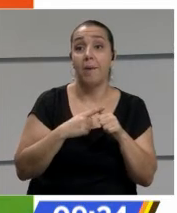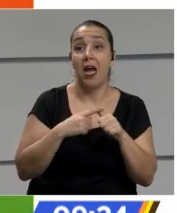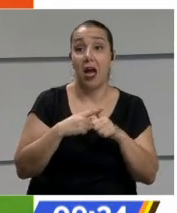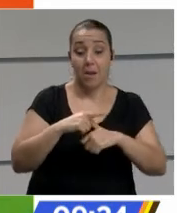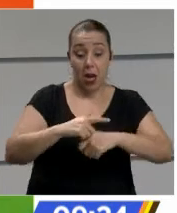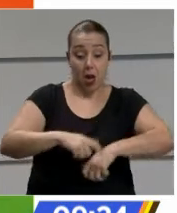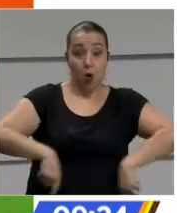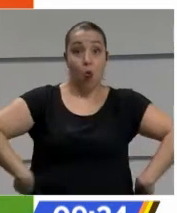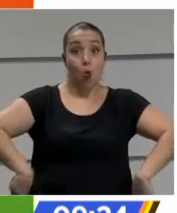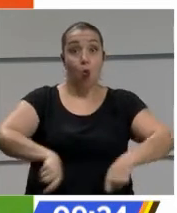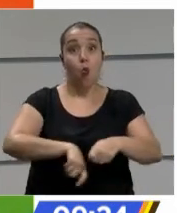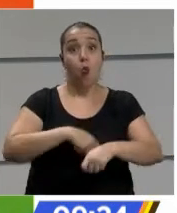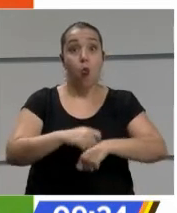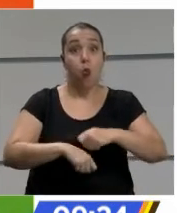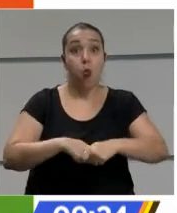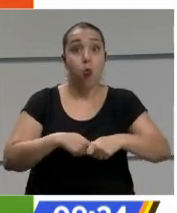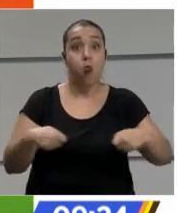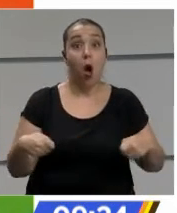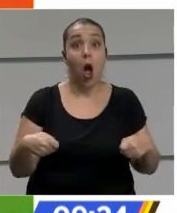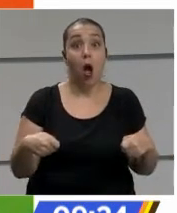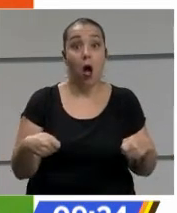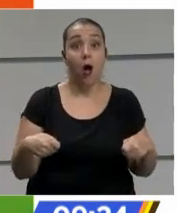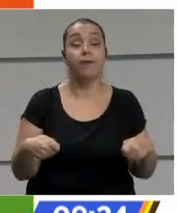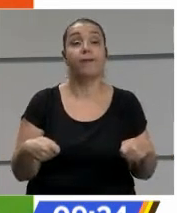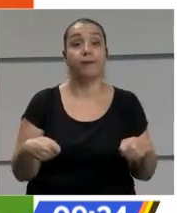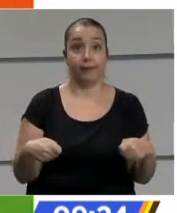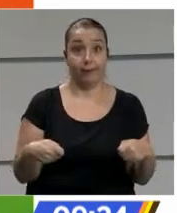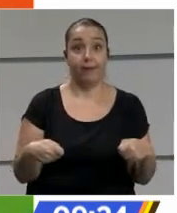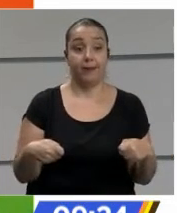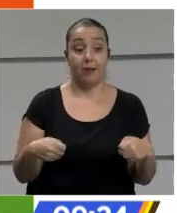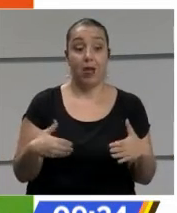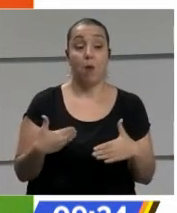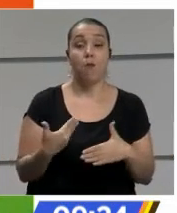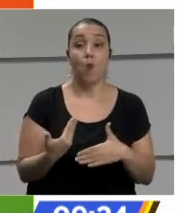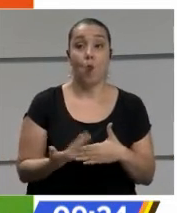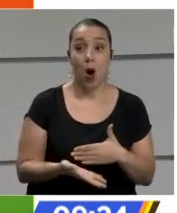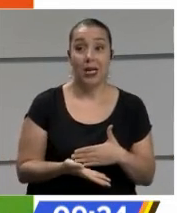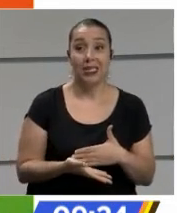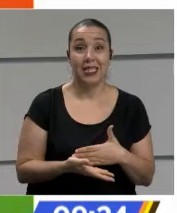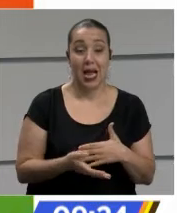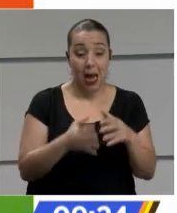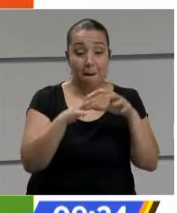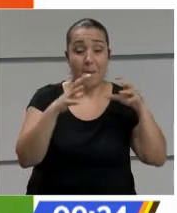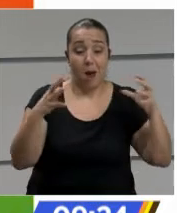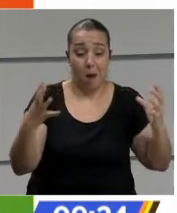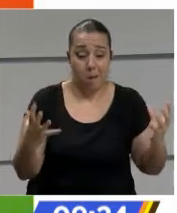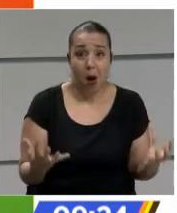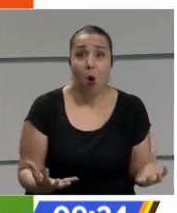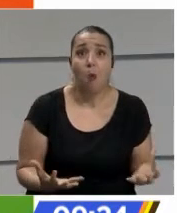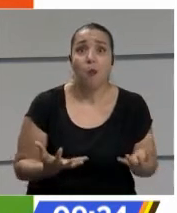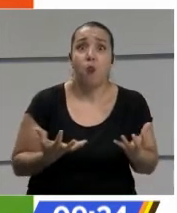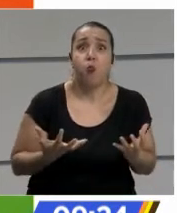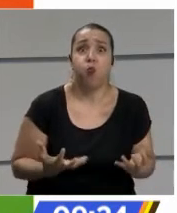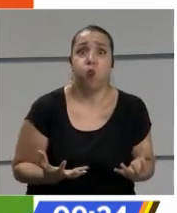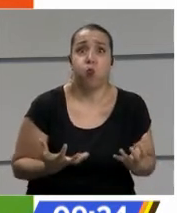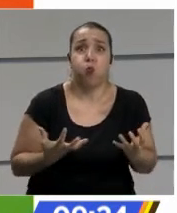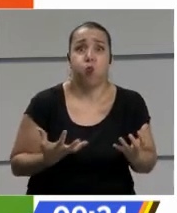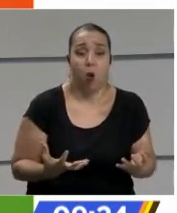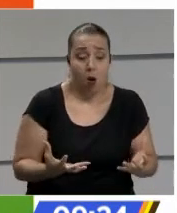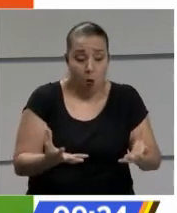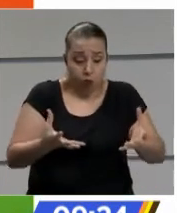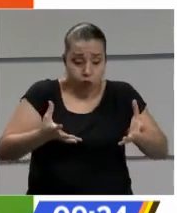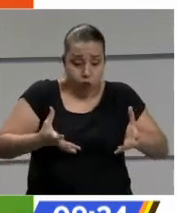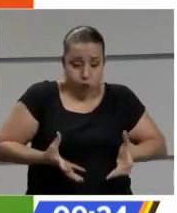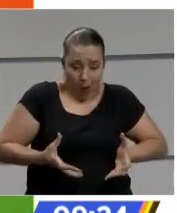lo anudó alrededor de su cintura. Después, amarró la pesada calabaza delante de su